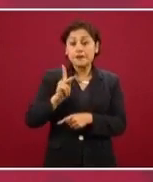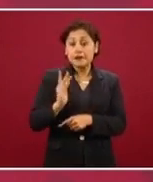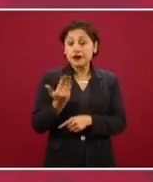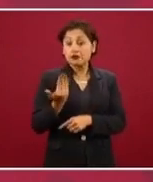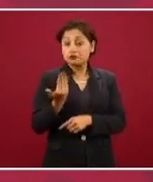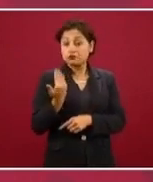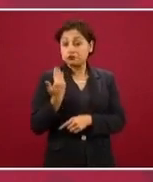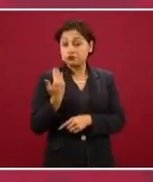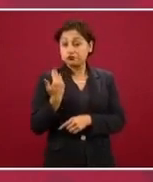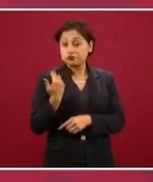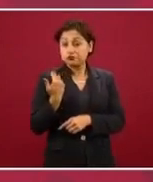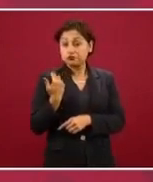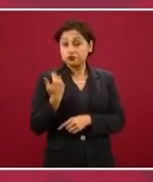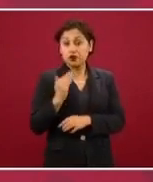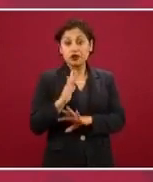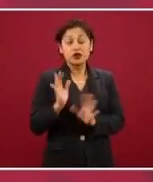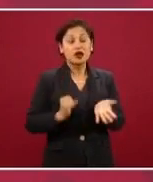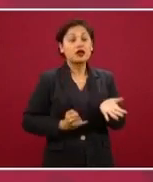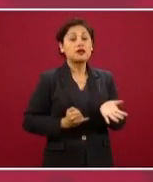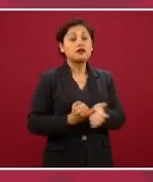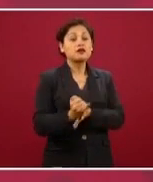por la privatización